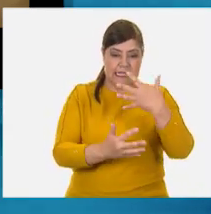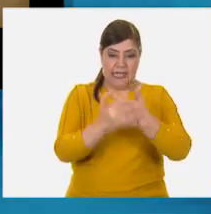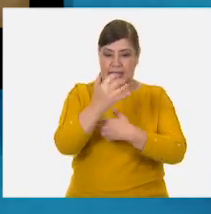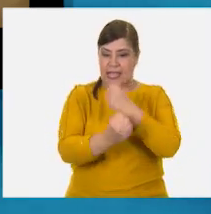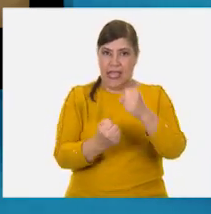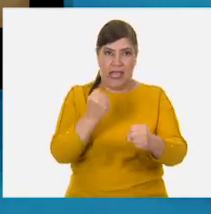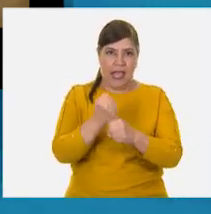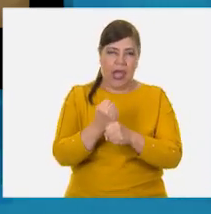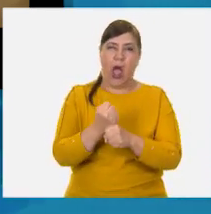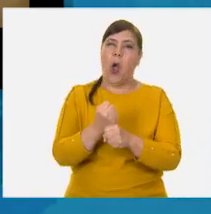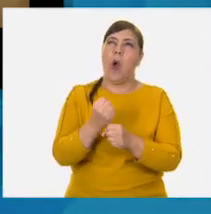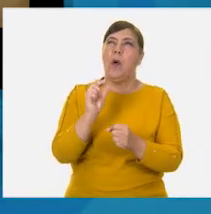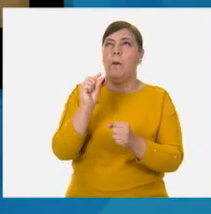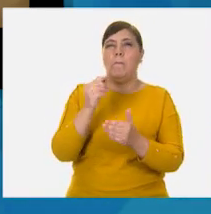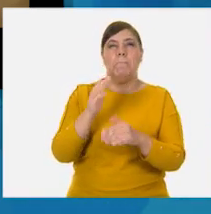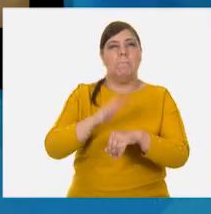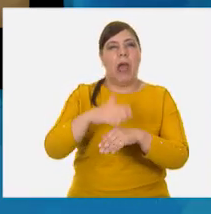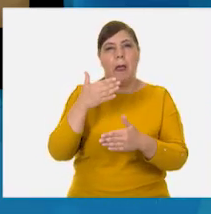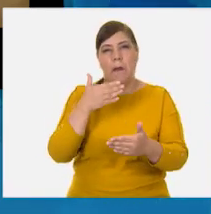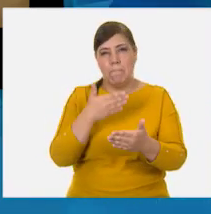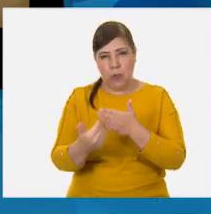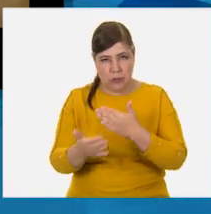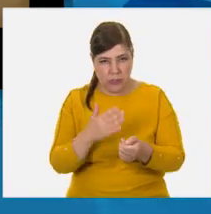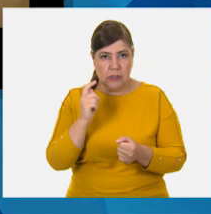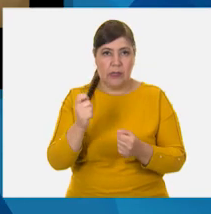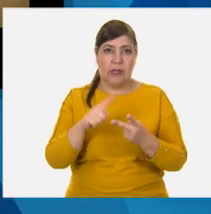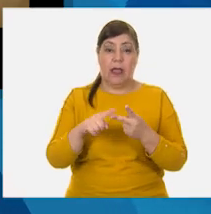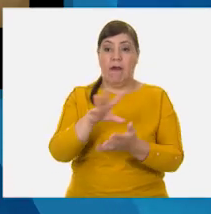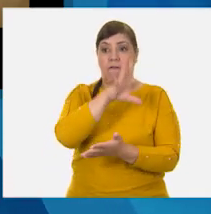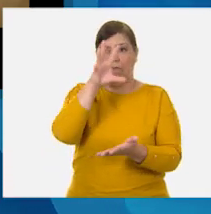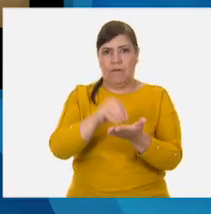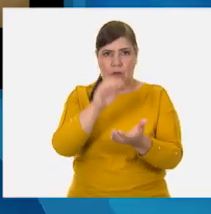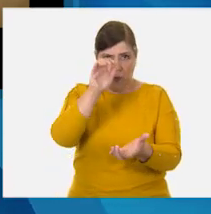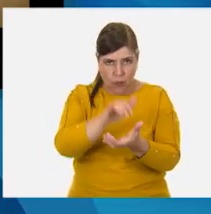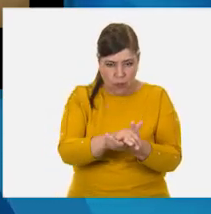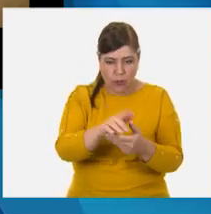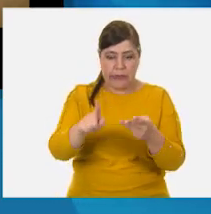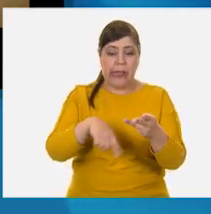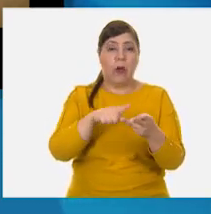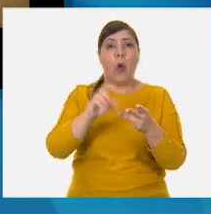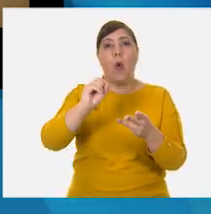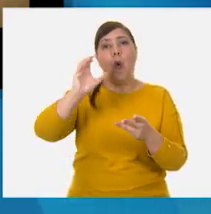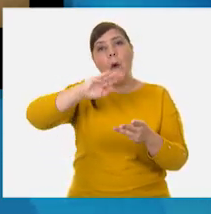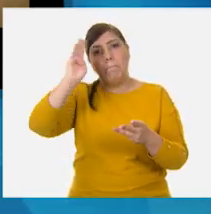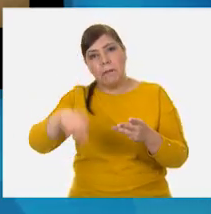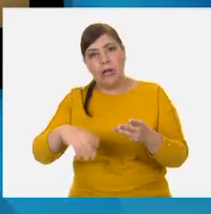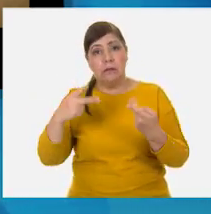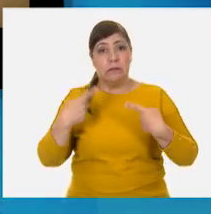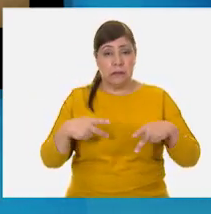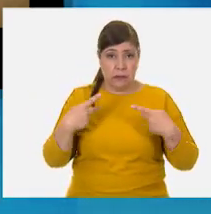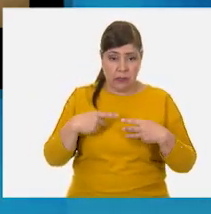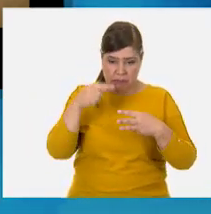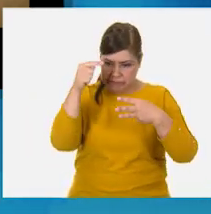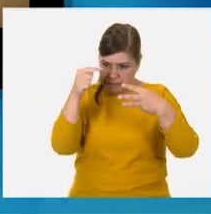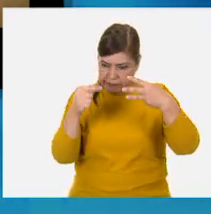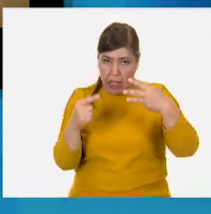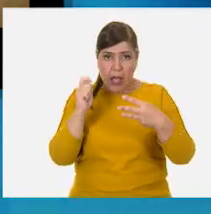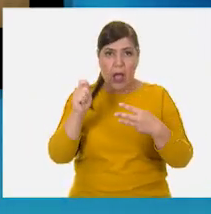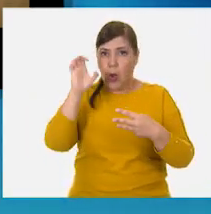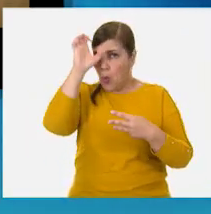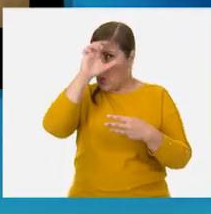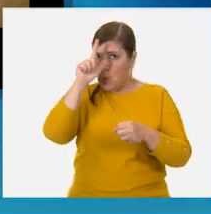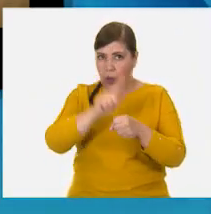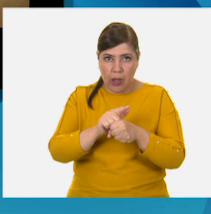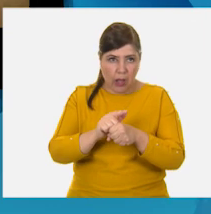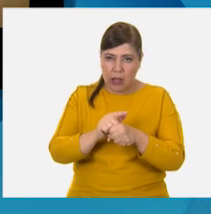mejor es mucho más reciente, la boda, la muerte de alguien, etcétera. Entonces te estás dando cuenta ahí que la cultura a